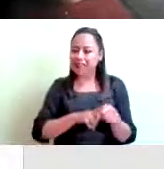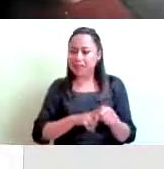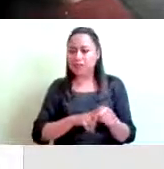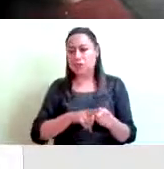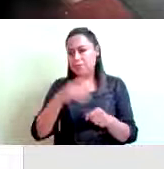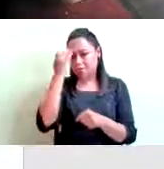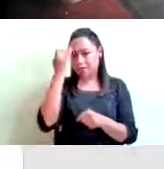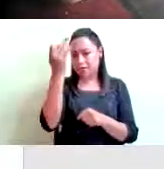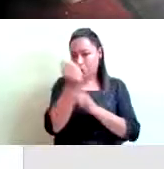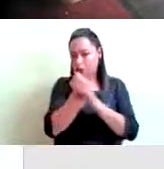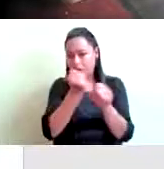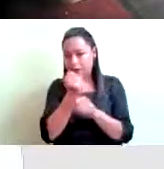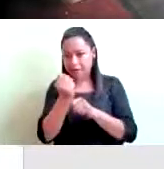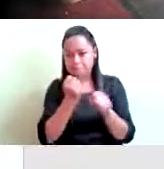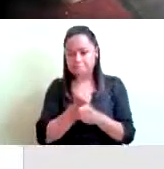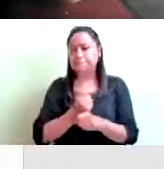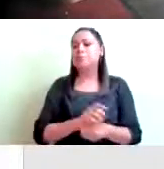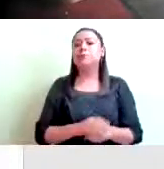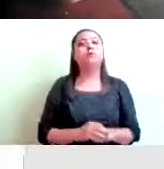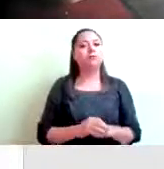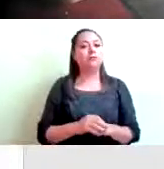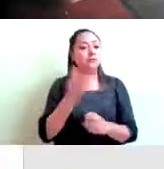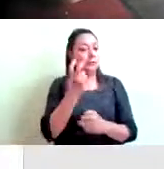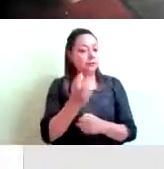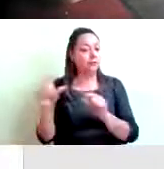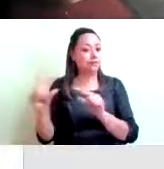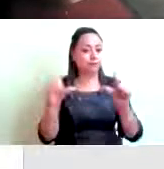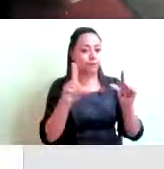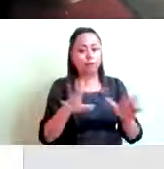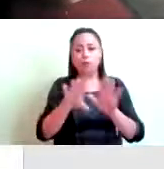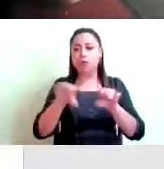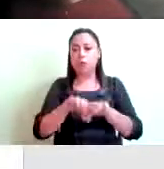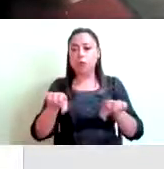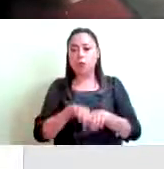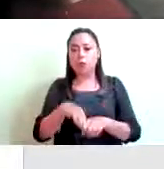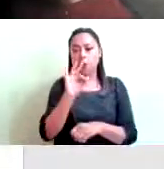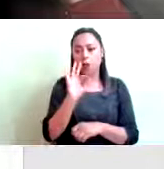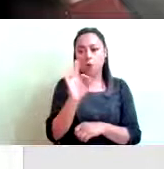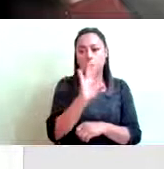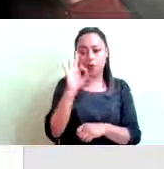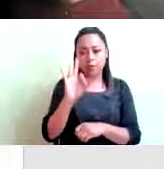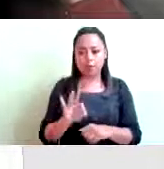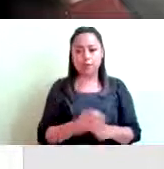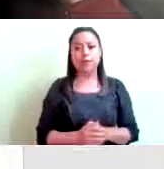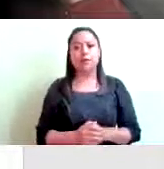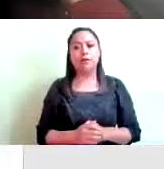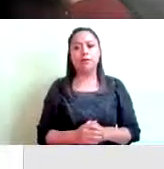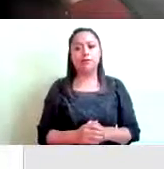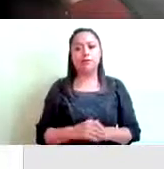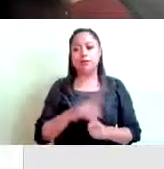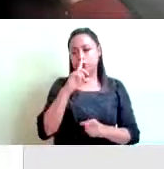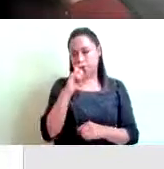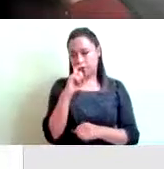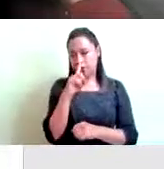años de servicio y que, bueno, nos dan un panorama de fugas de un 40% del agua que